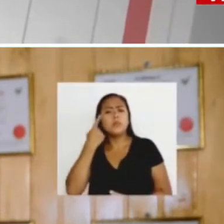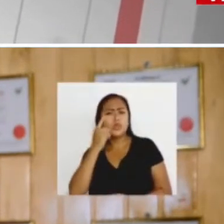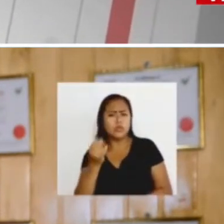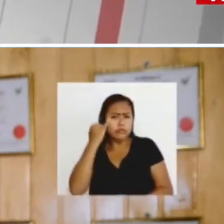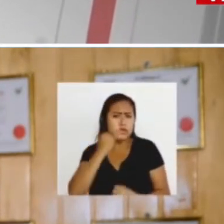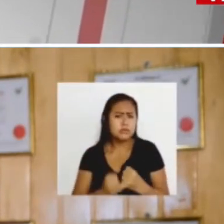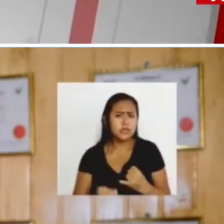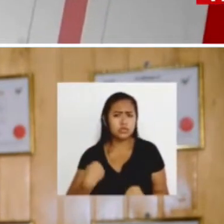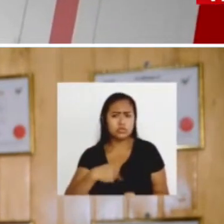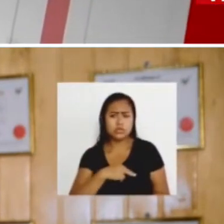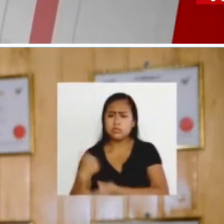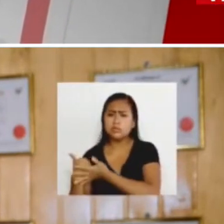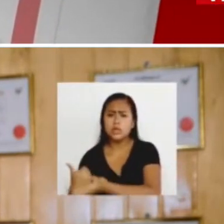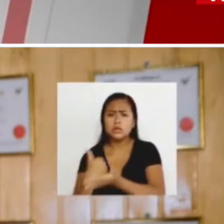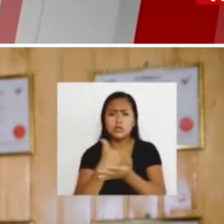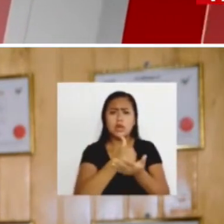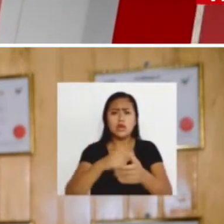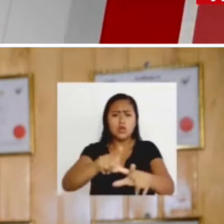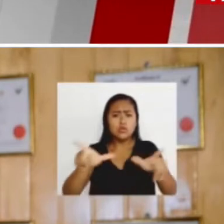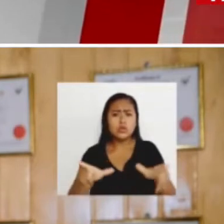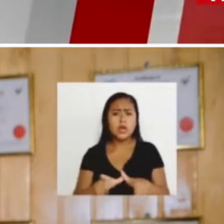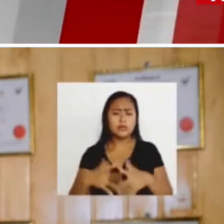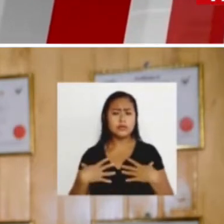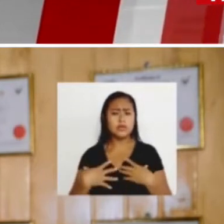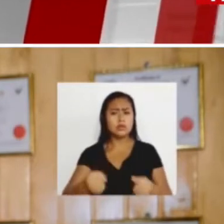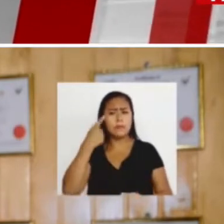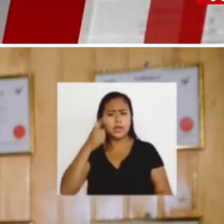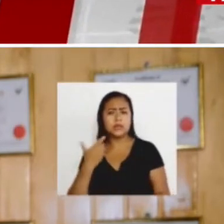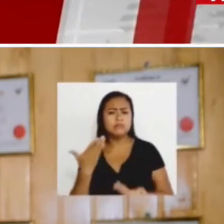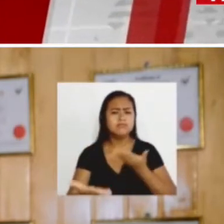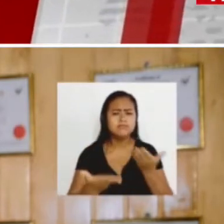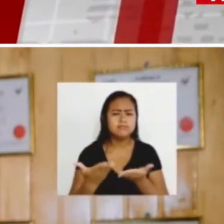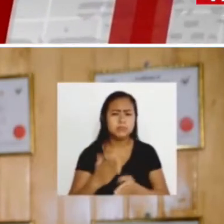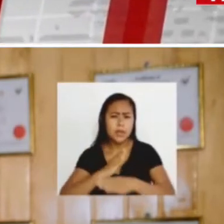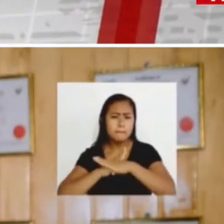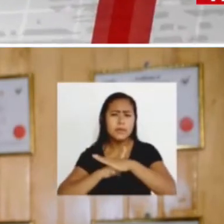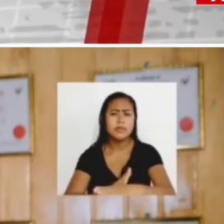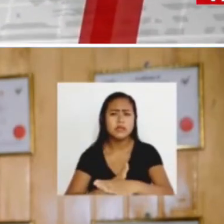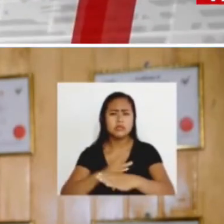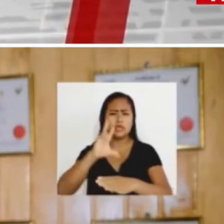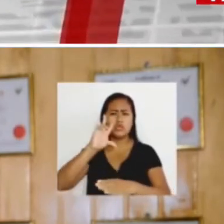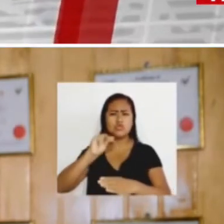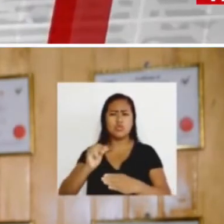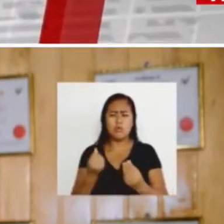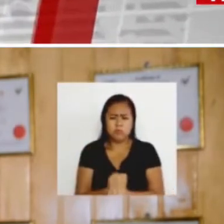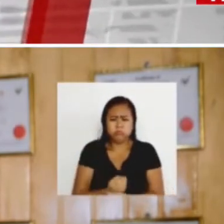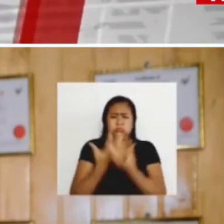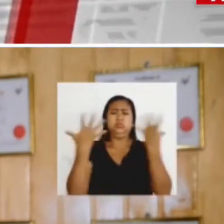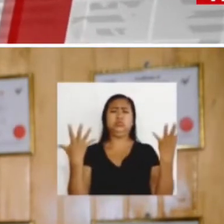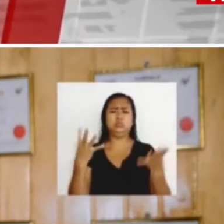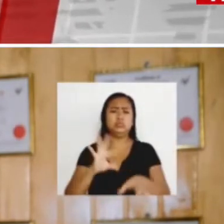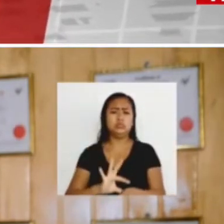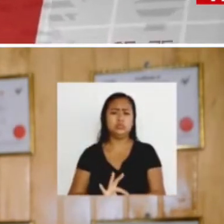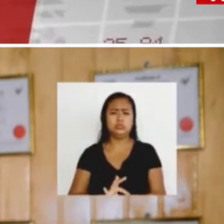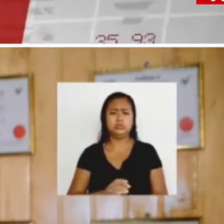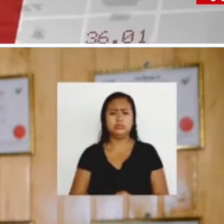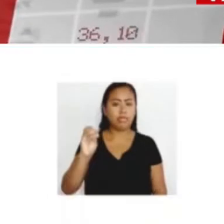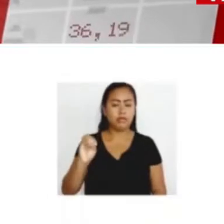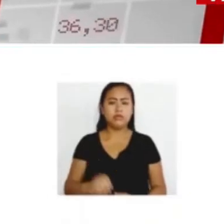y creo de que va a ganar. ¿Por qué razón? Porque prácticamente las elecciones ahorita está